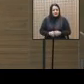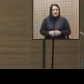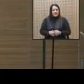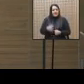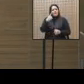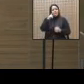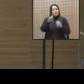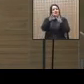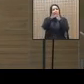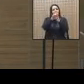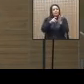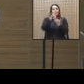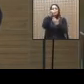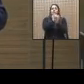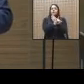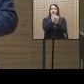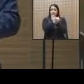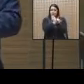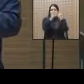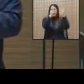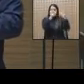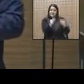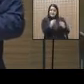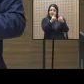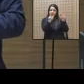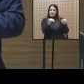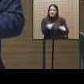por ejemplo, el proyecto de Hacienda Digital, que yo tengo mis dudas,